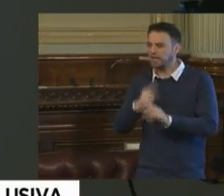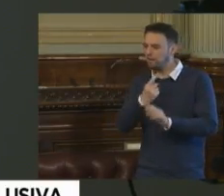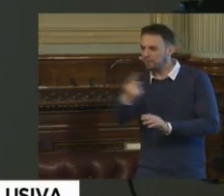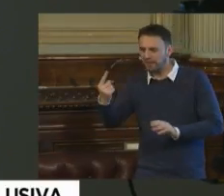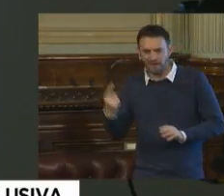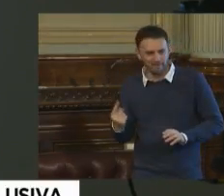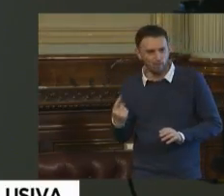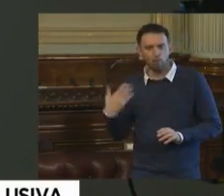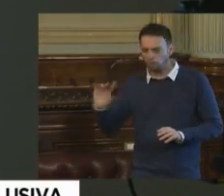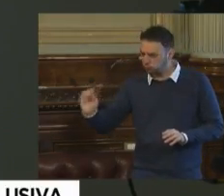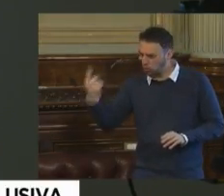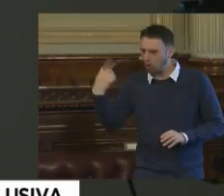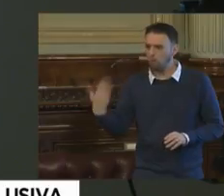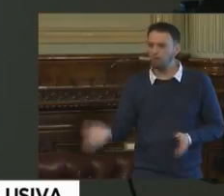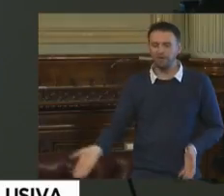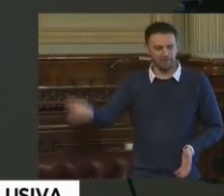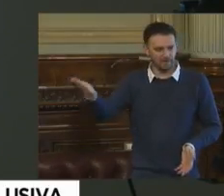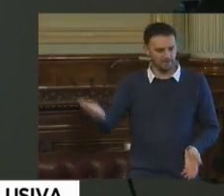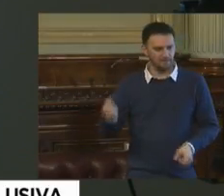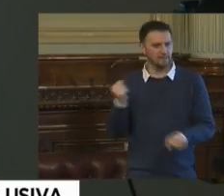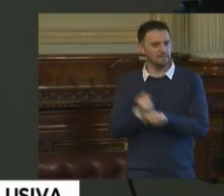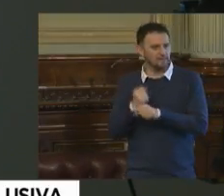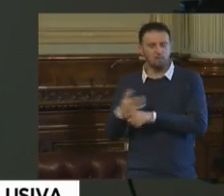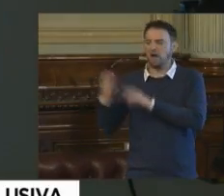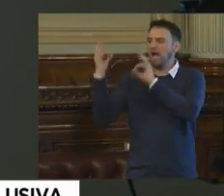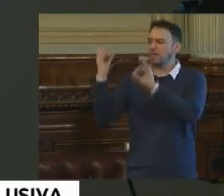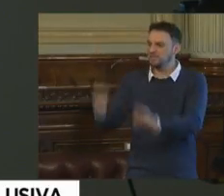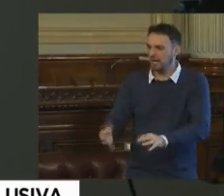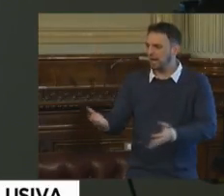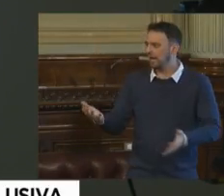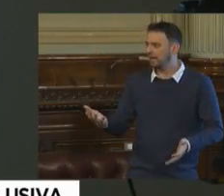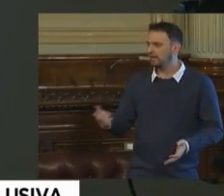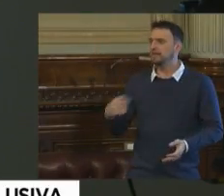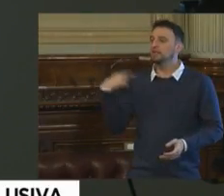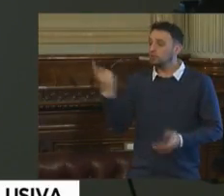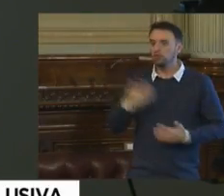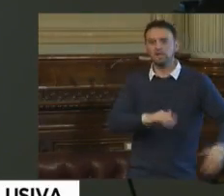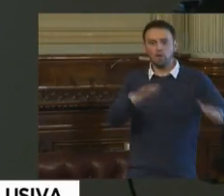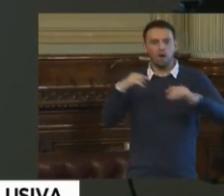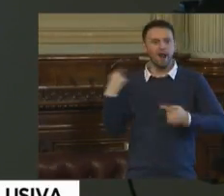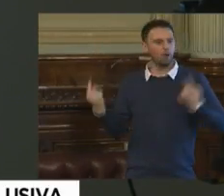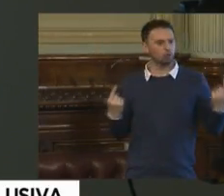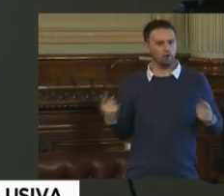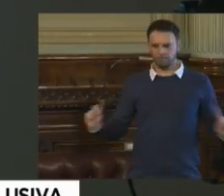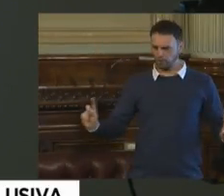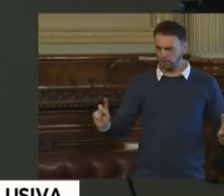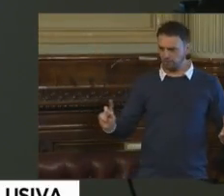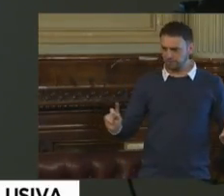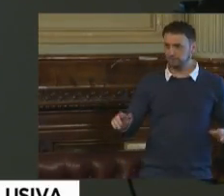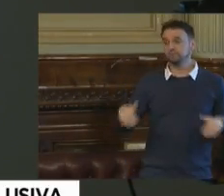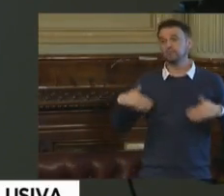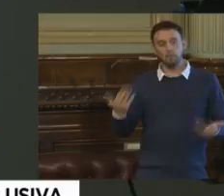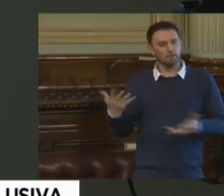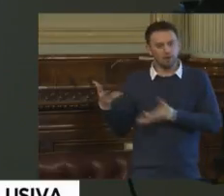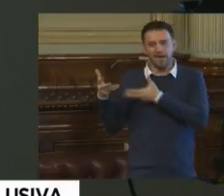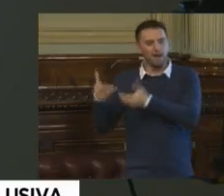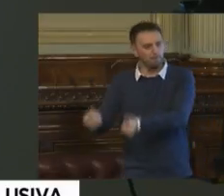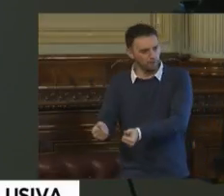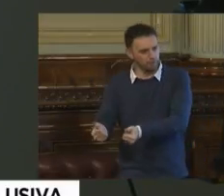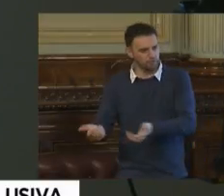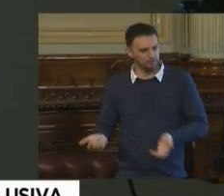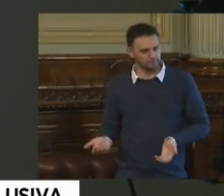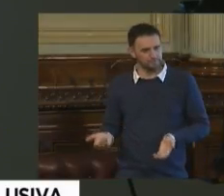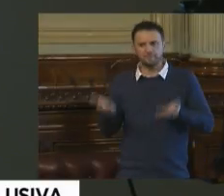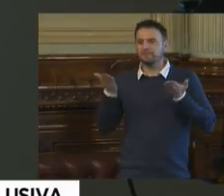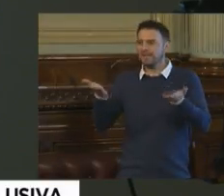autonomía que esa persona pueda al llegar no todo el mundo puede llegar al mismo grado de autonomía y después para eso están los apoyos